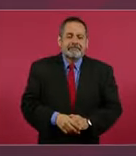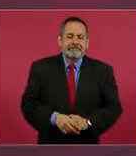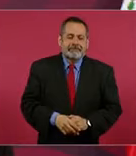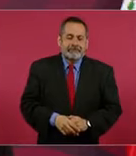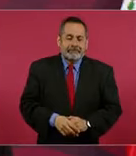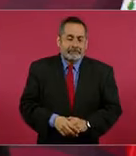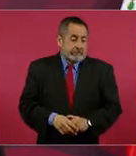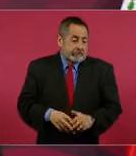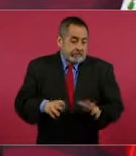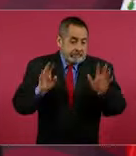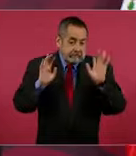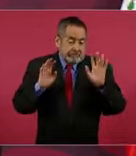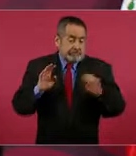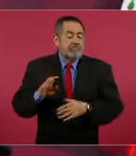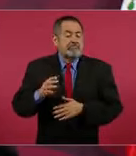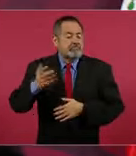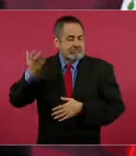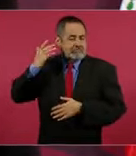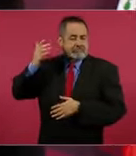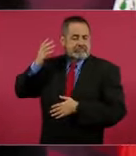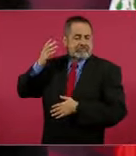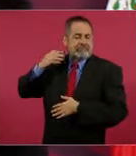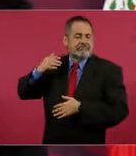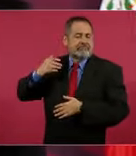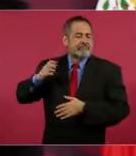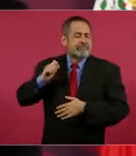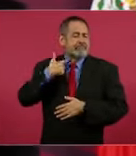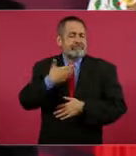pues como decía Lincoln, ¿no?